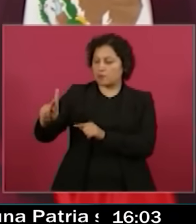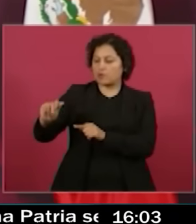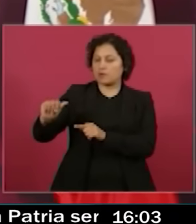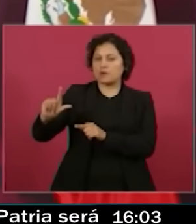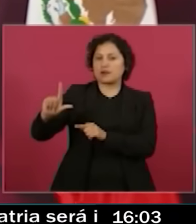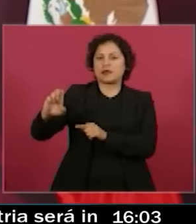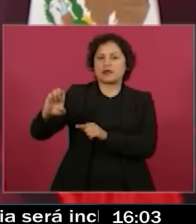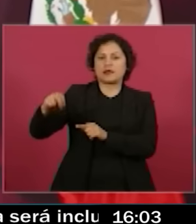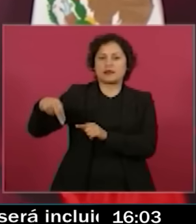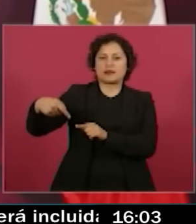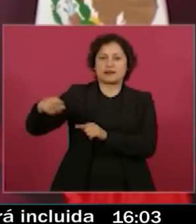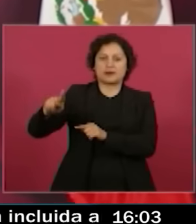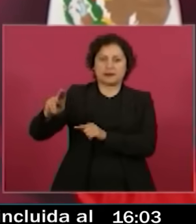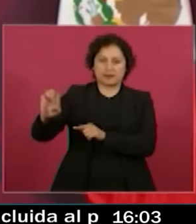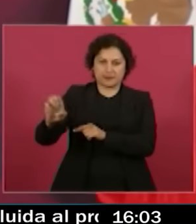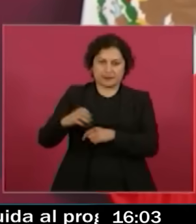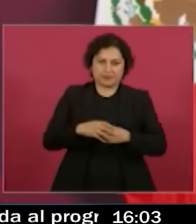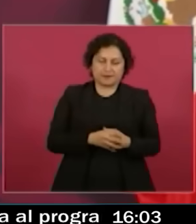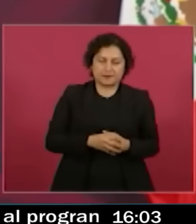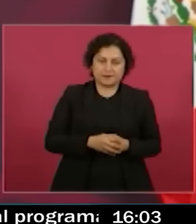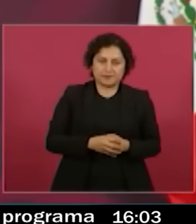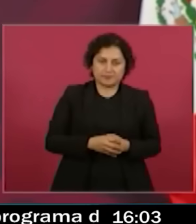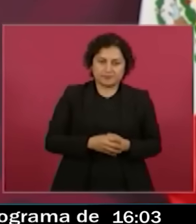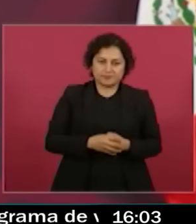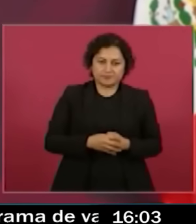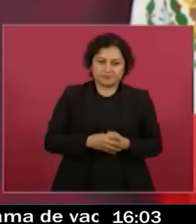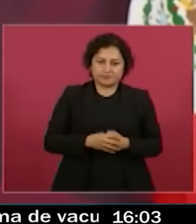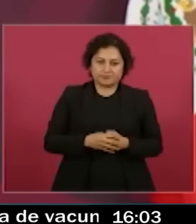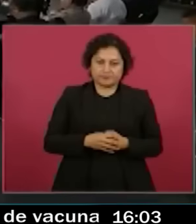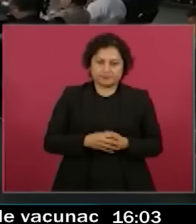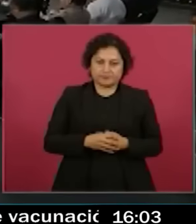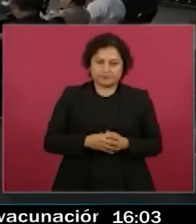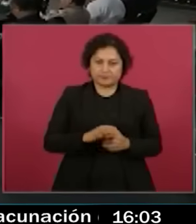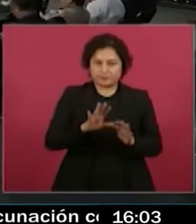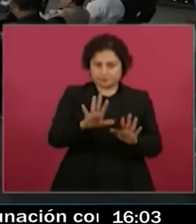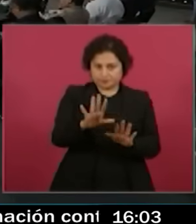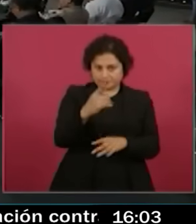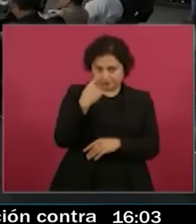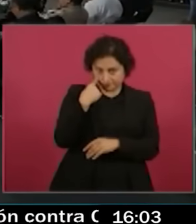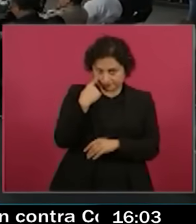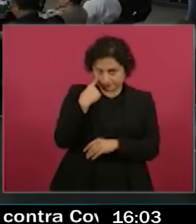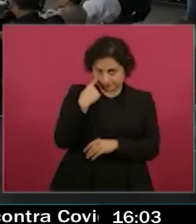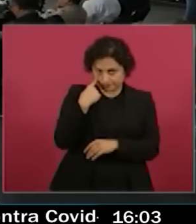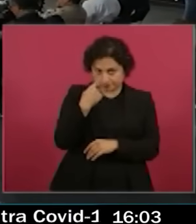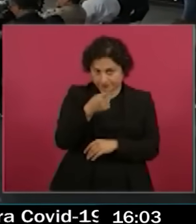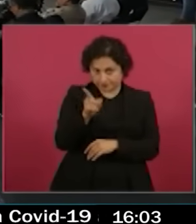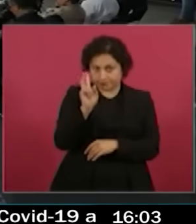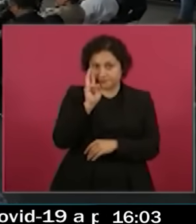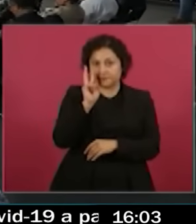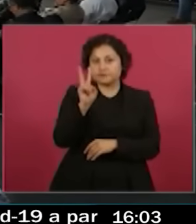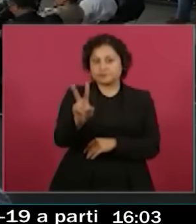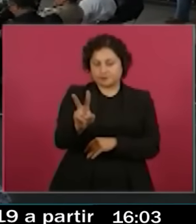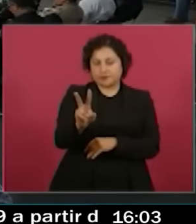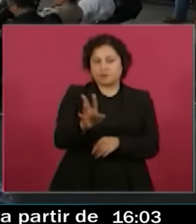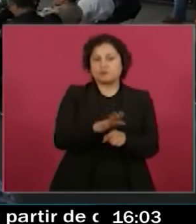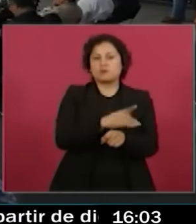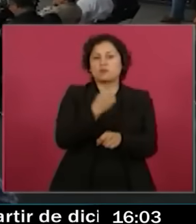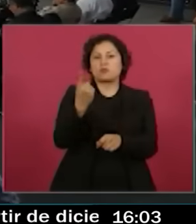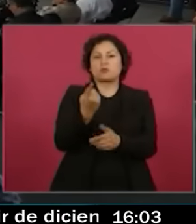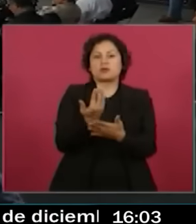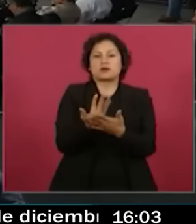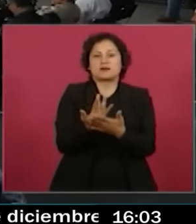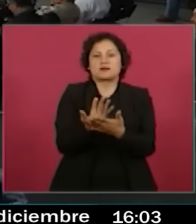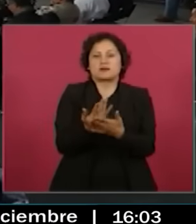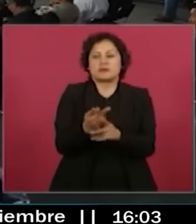fallidos promesas incumplidas del presidente porque cuando los mexicanos vayamos a votar en junio del año